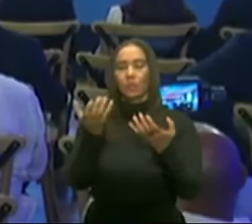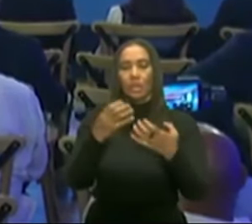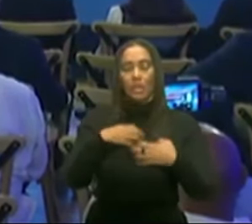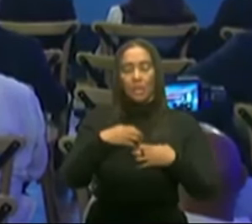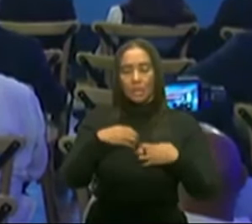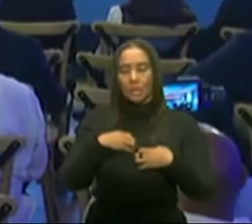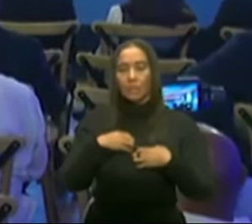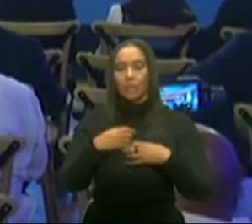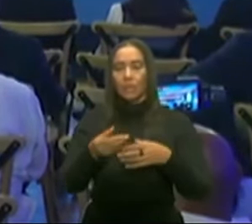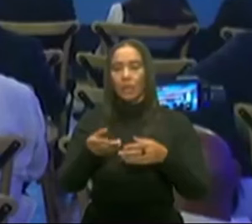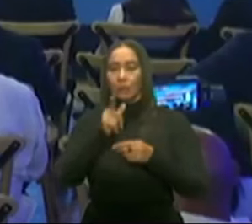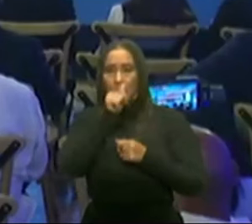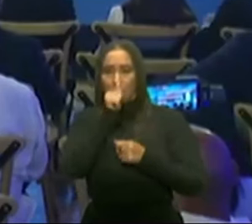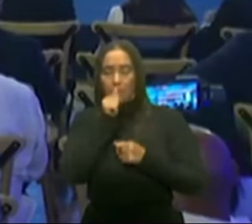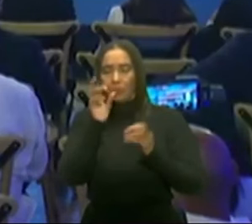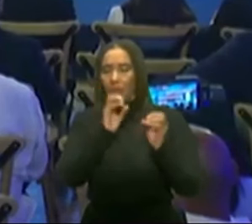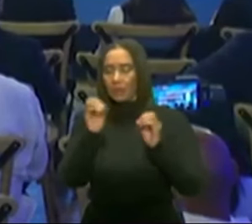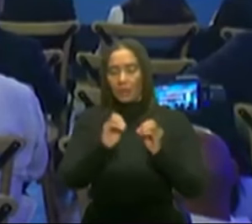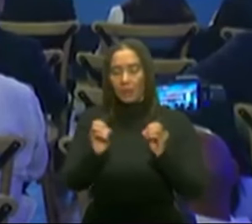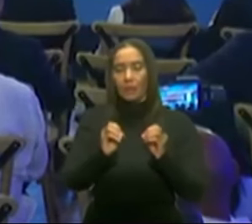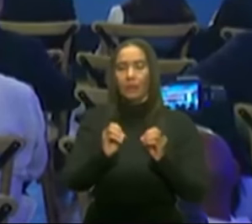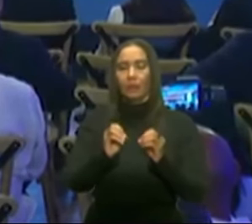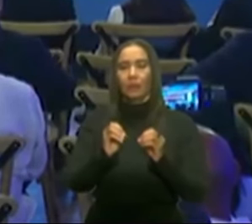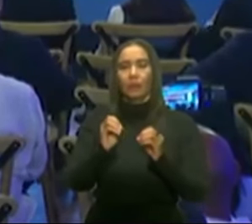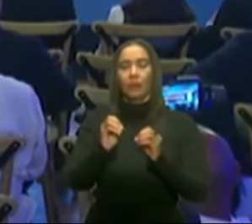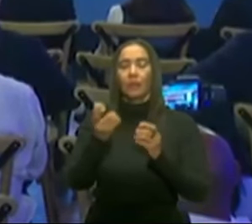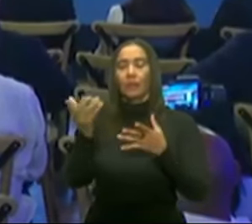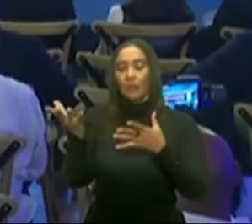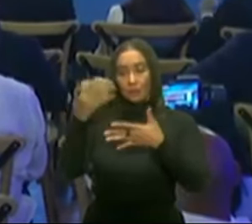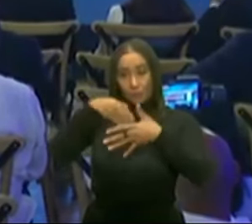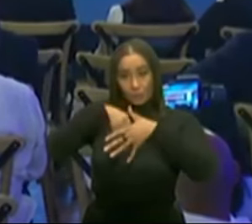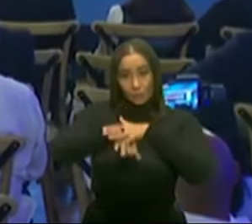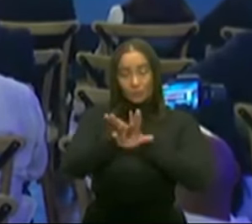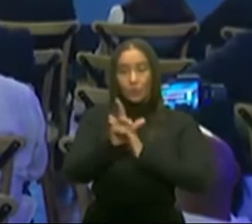debido proceso, equidad e inclusión en el lenguaje,